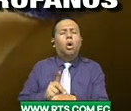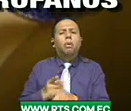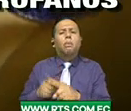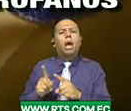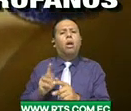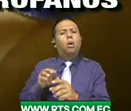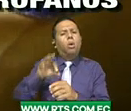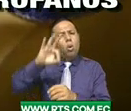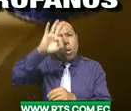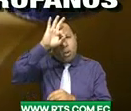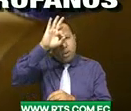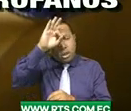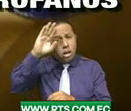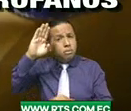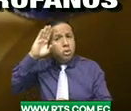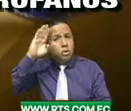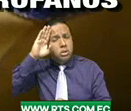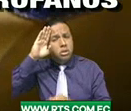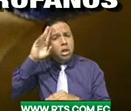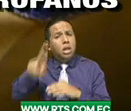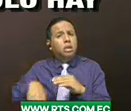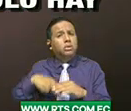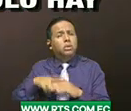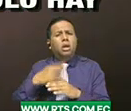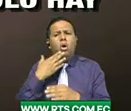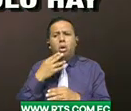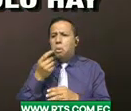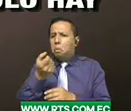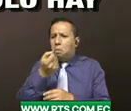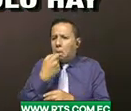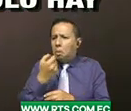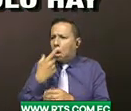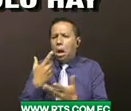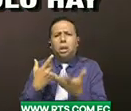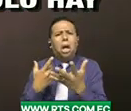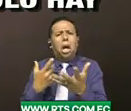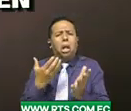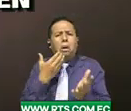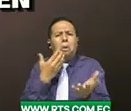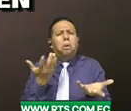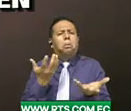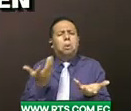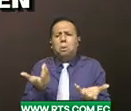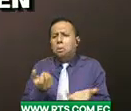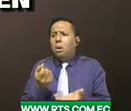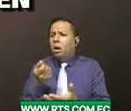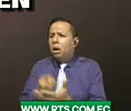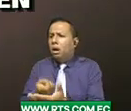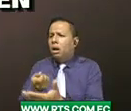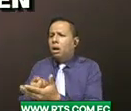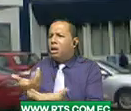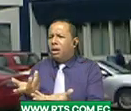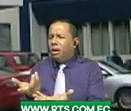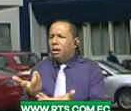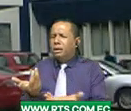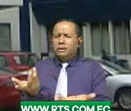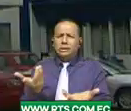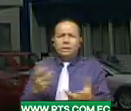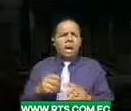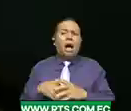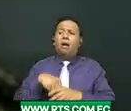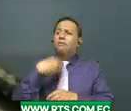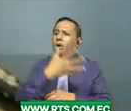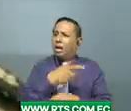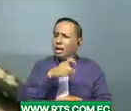la medicina, los quirófanos están llenos. ¿Cuál es la farmacia? No hay, solo hay paracetamol. Cómprela fuera de la farmacia. Es uno de los